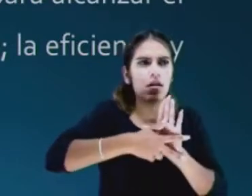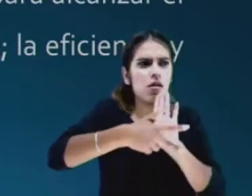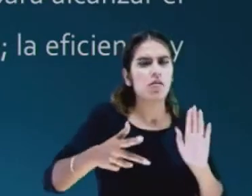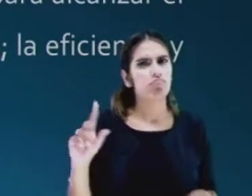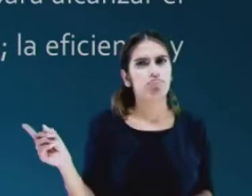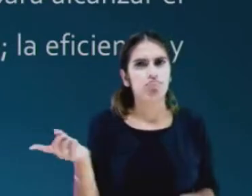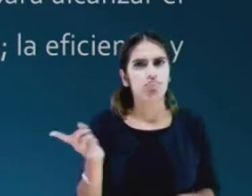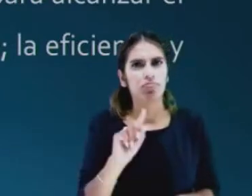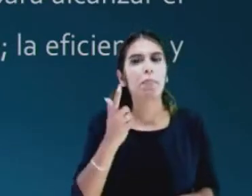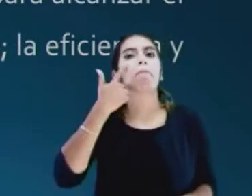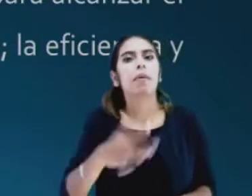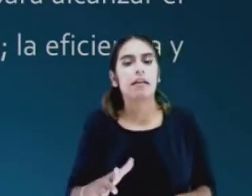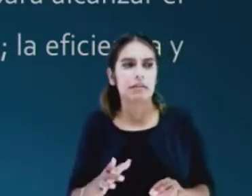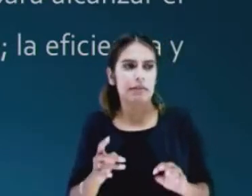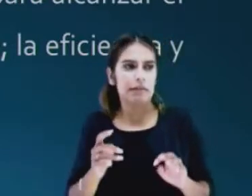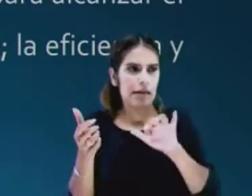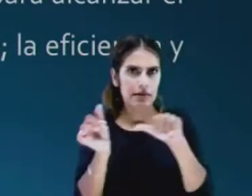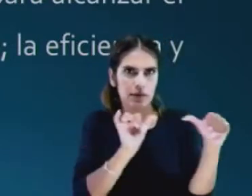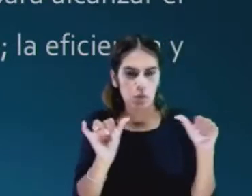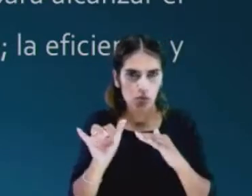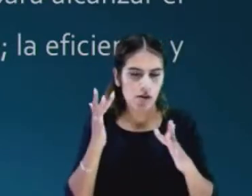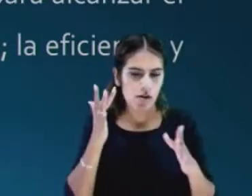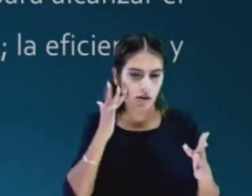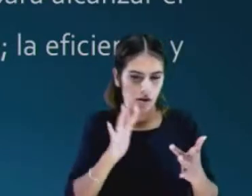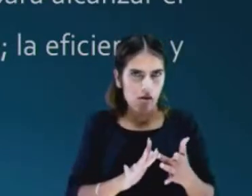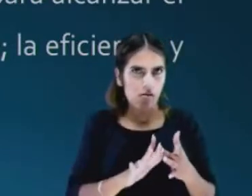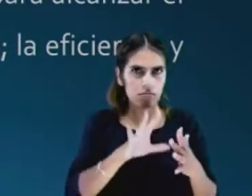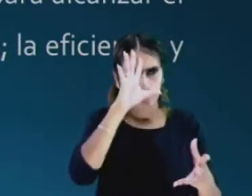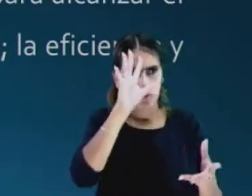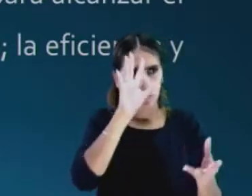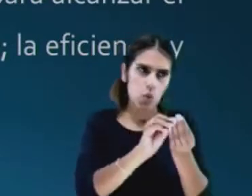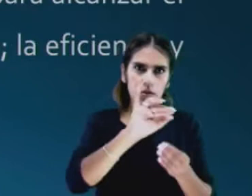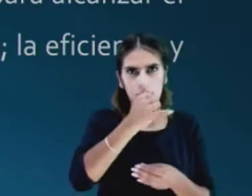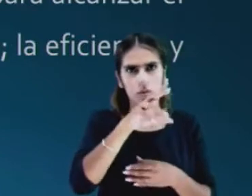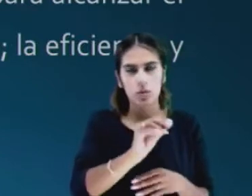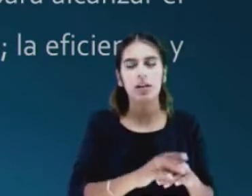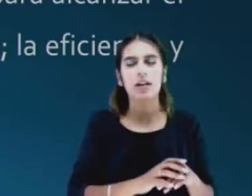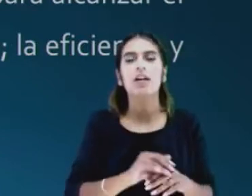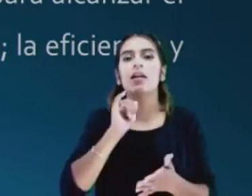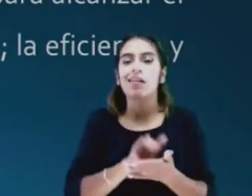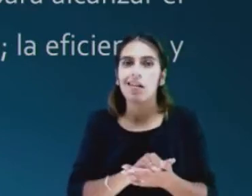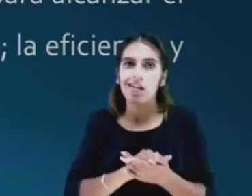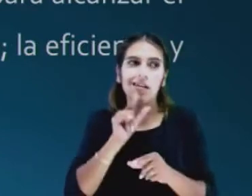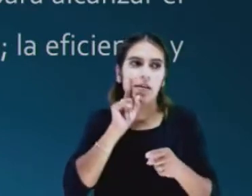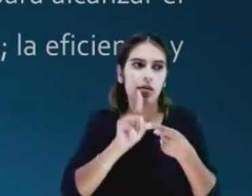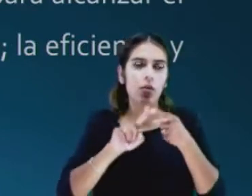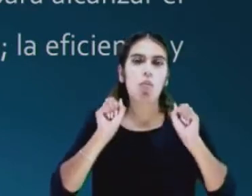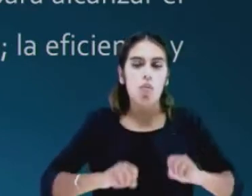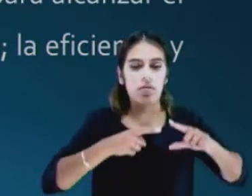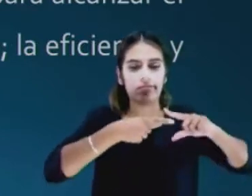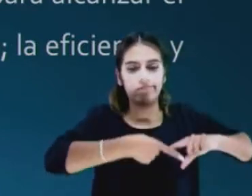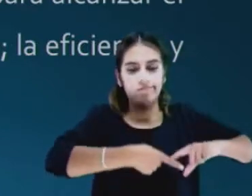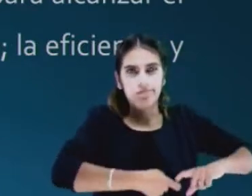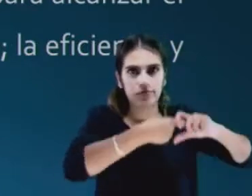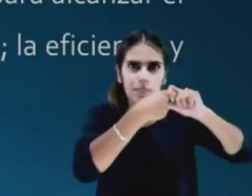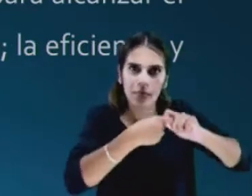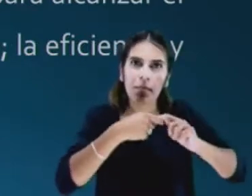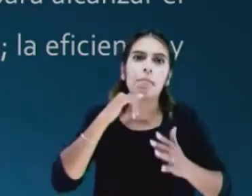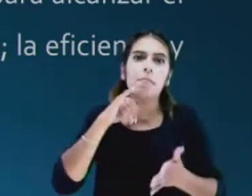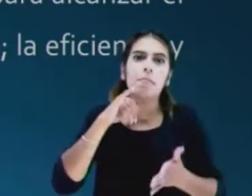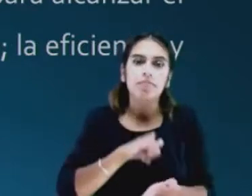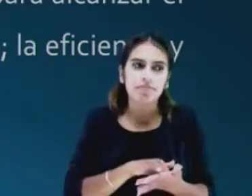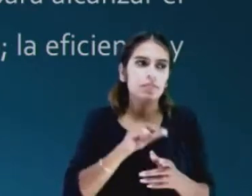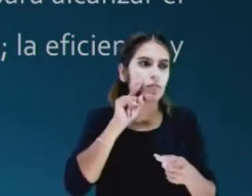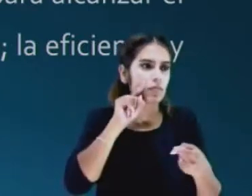conciliación una conciliación prevista suspende el proceso la idea es esa de que se puedan suspender por eso creemos que hay un fin legítimo una medida